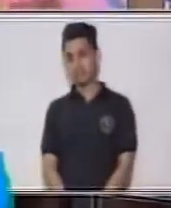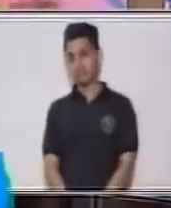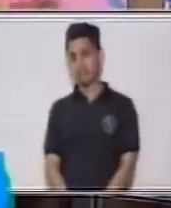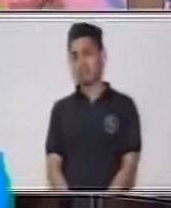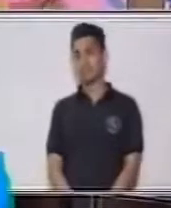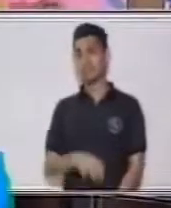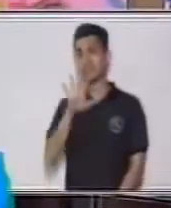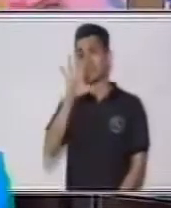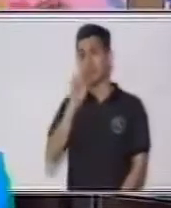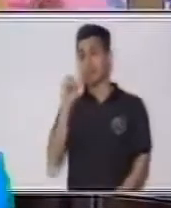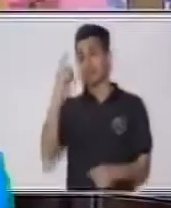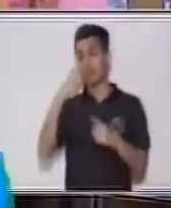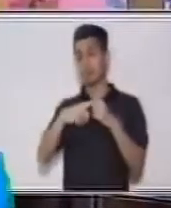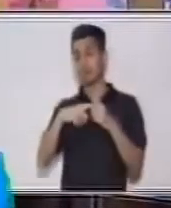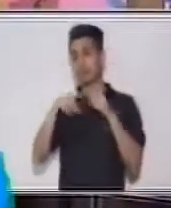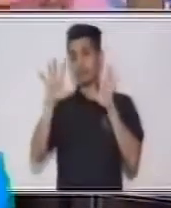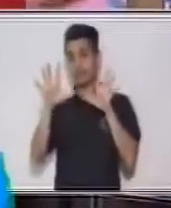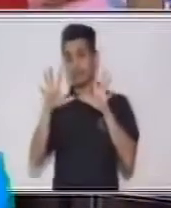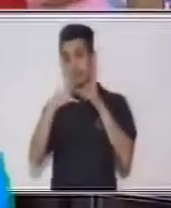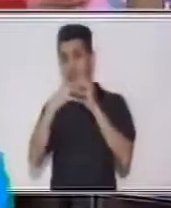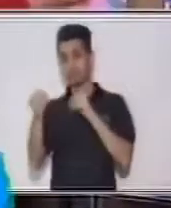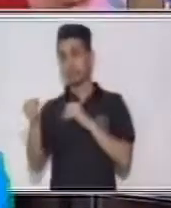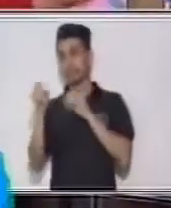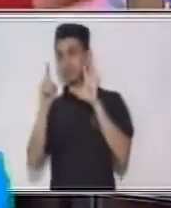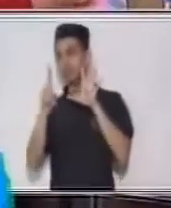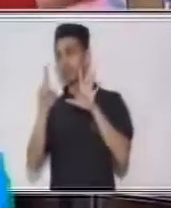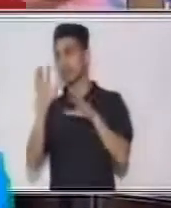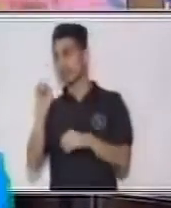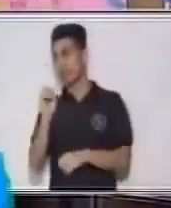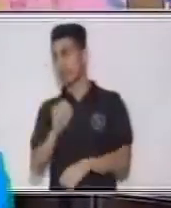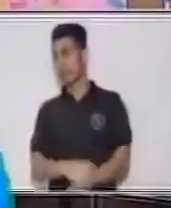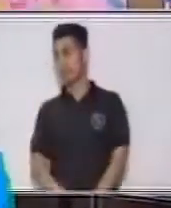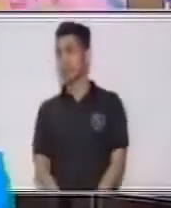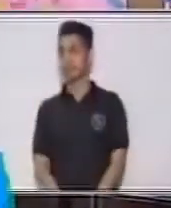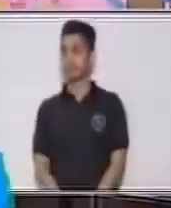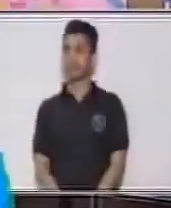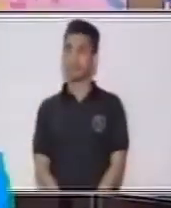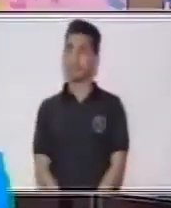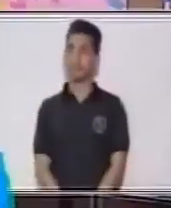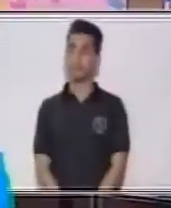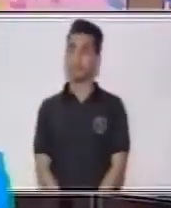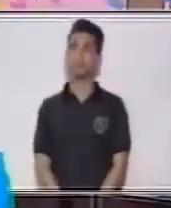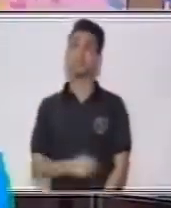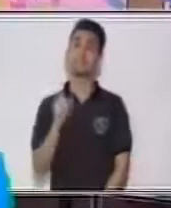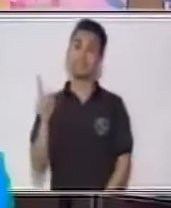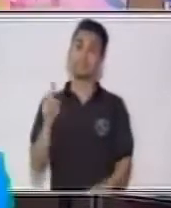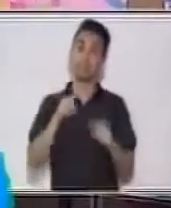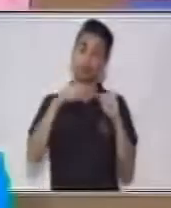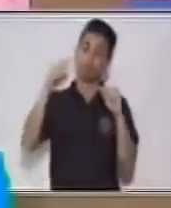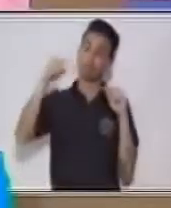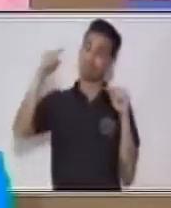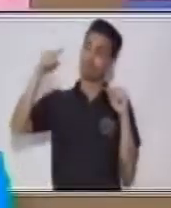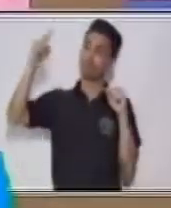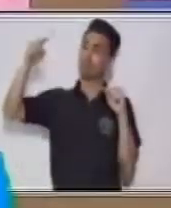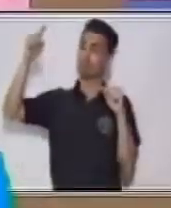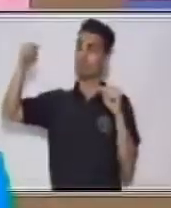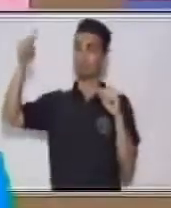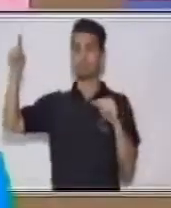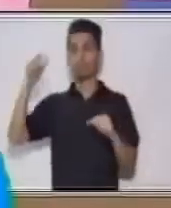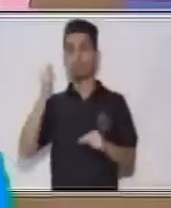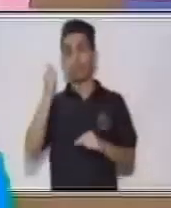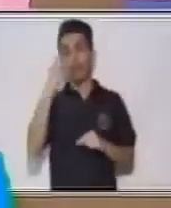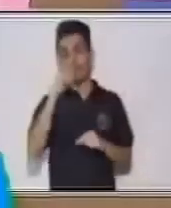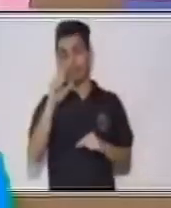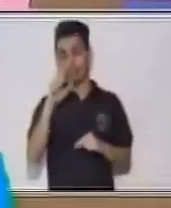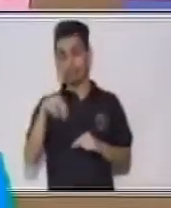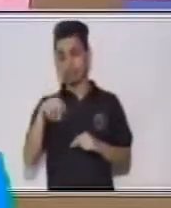50 + 10 60 este fue un patrón ascendente vamos con el